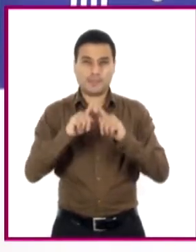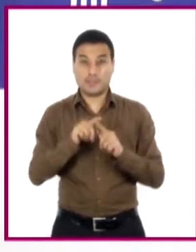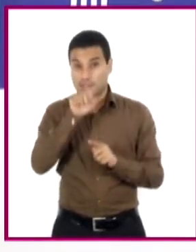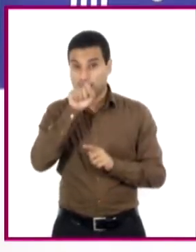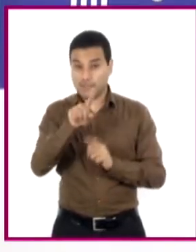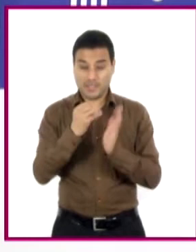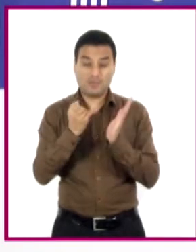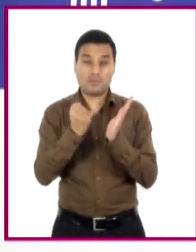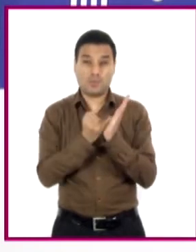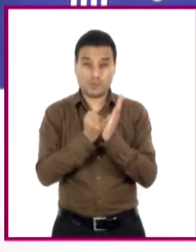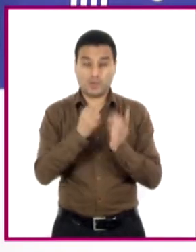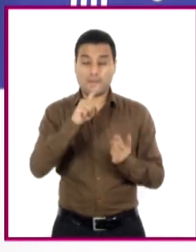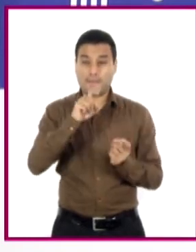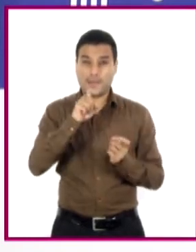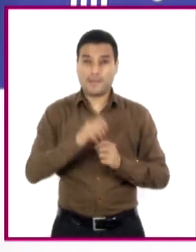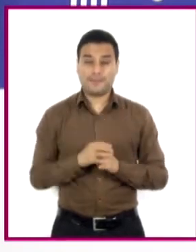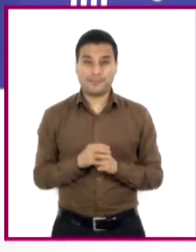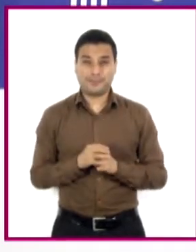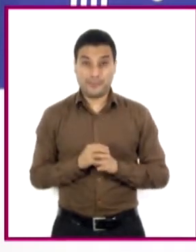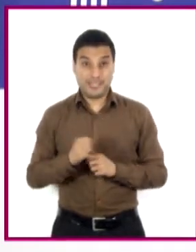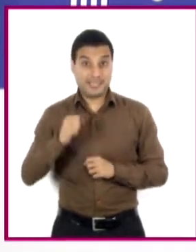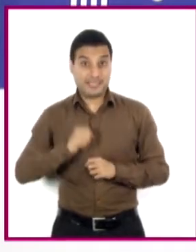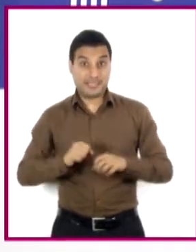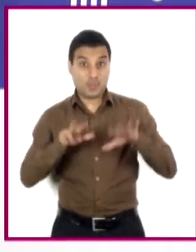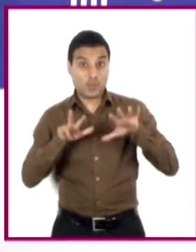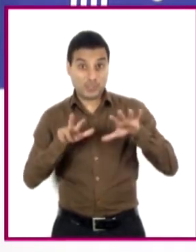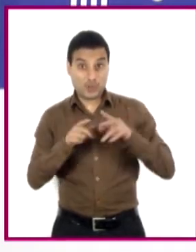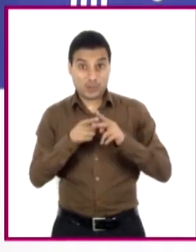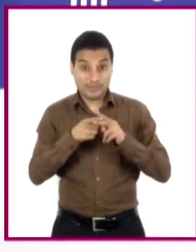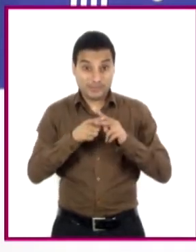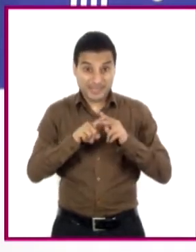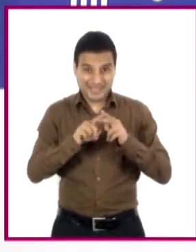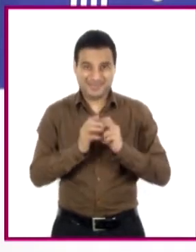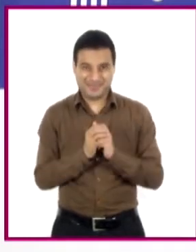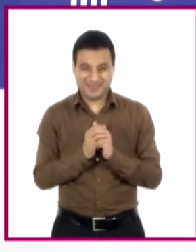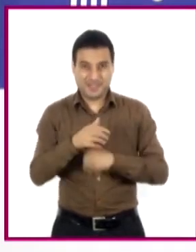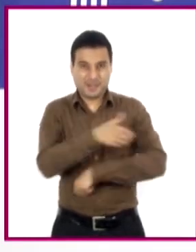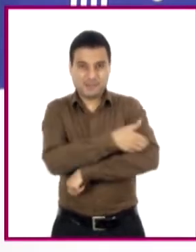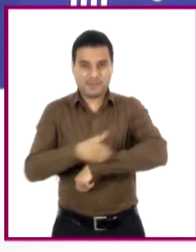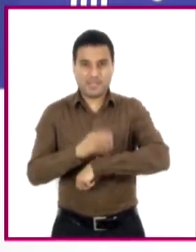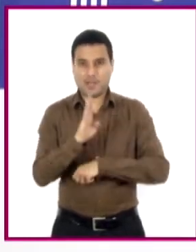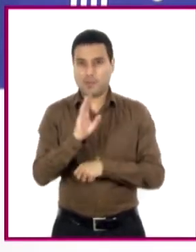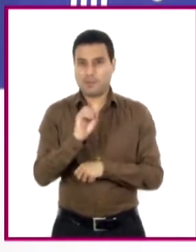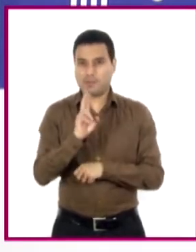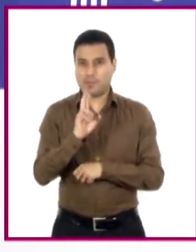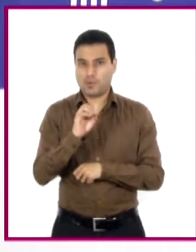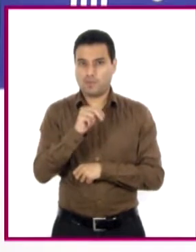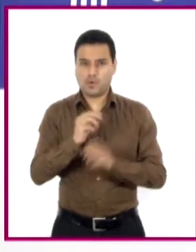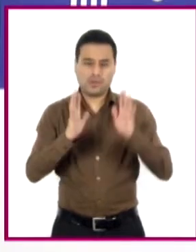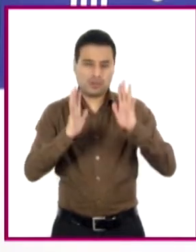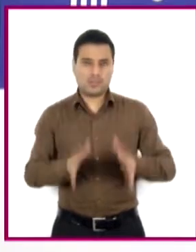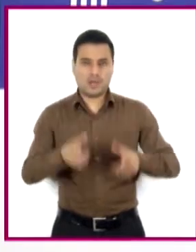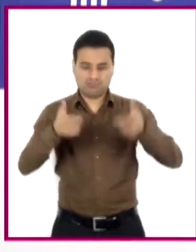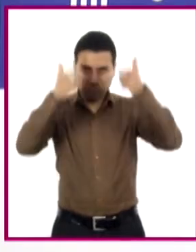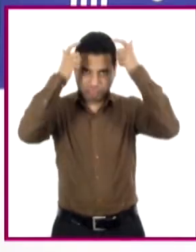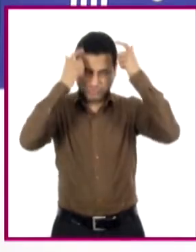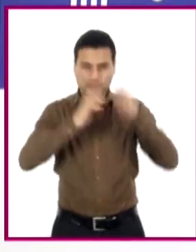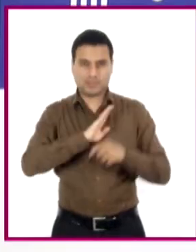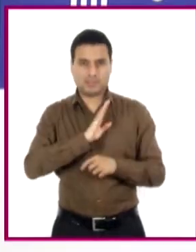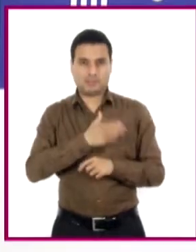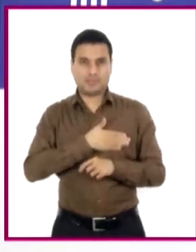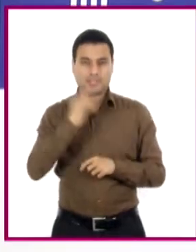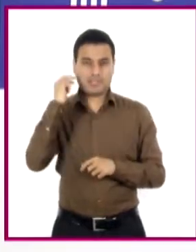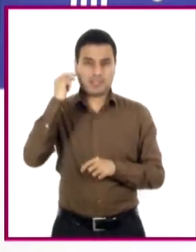impuestos. A inicios del siglo XVIII, la dinastía de los Borbón asume la corona española, pero